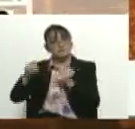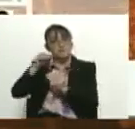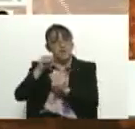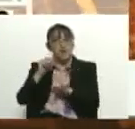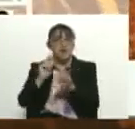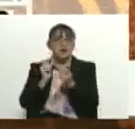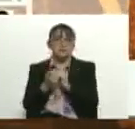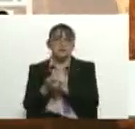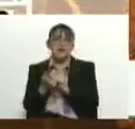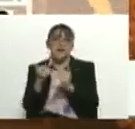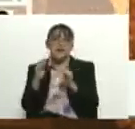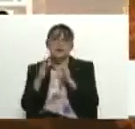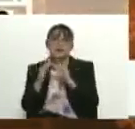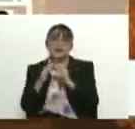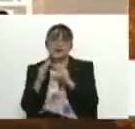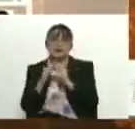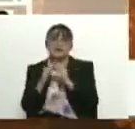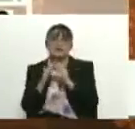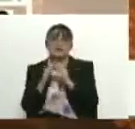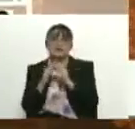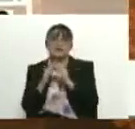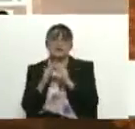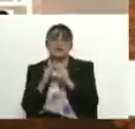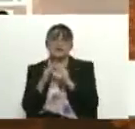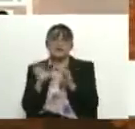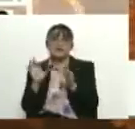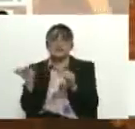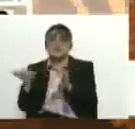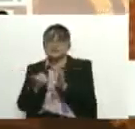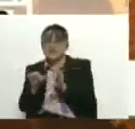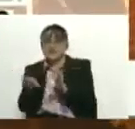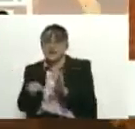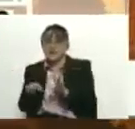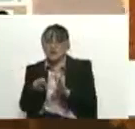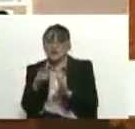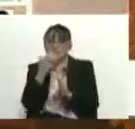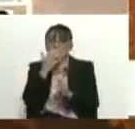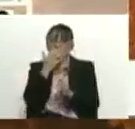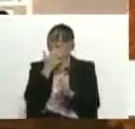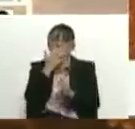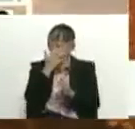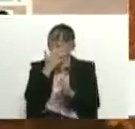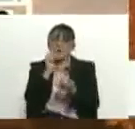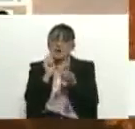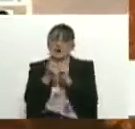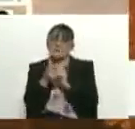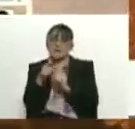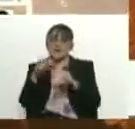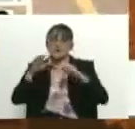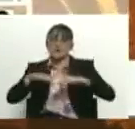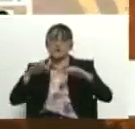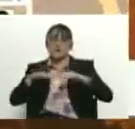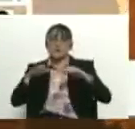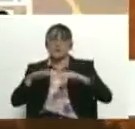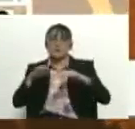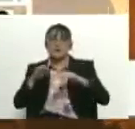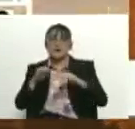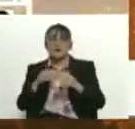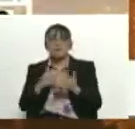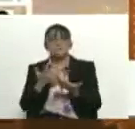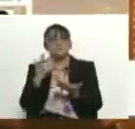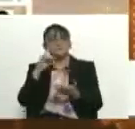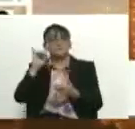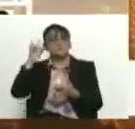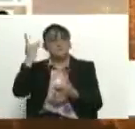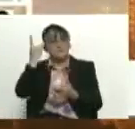en el caso porque hay viviendas que están a la Ribera de los ríos y ha cambiado el patrón de lluvia y tenemos que tomar las